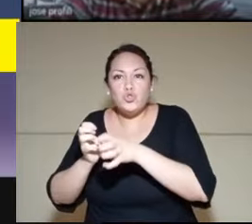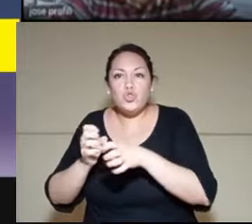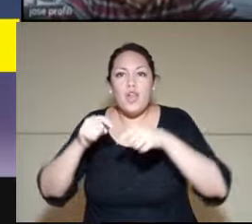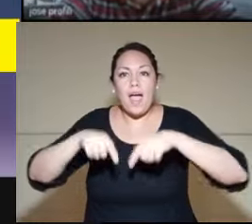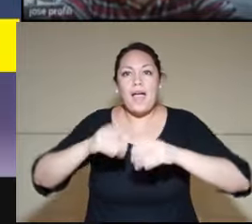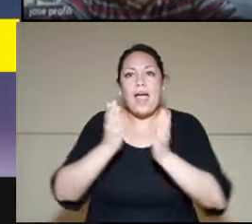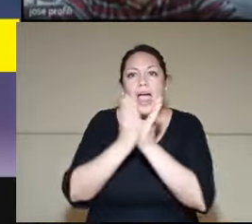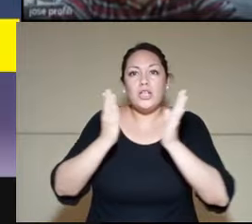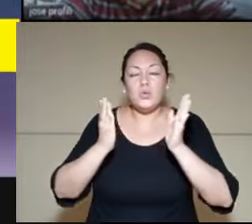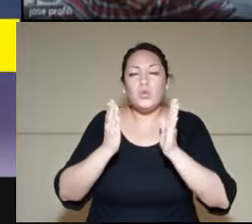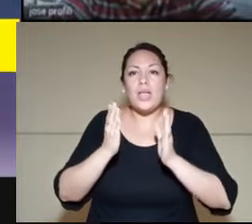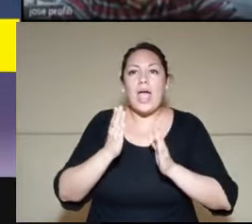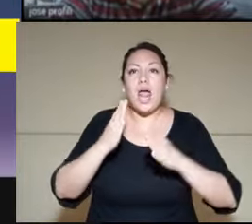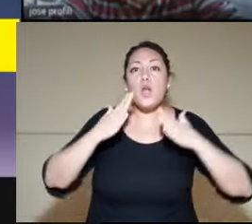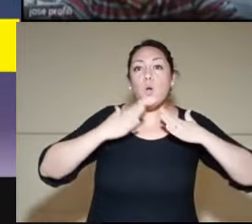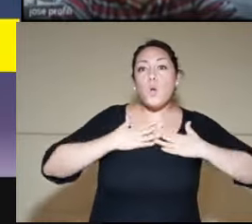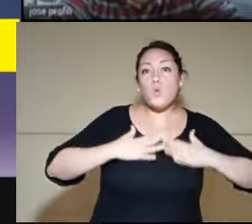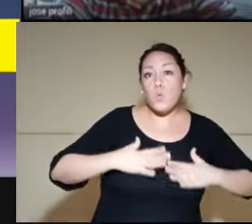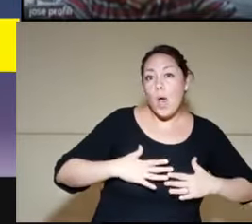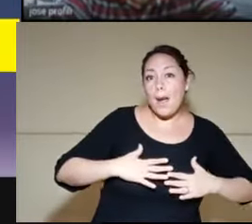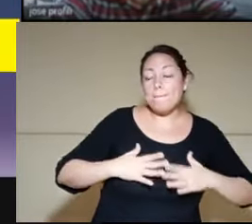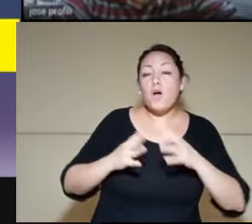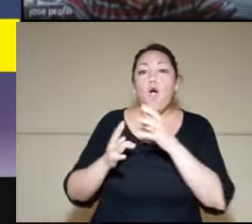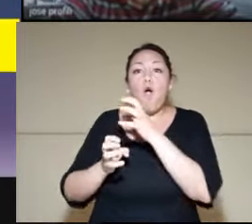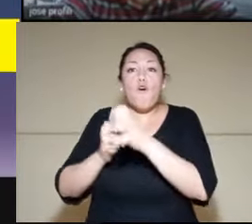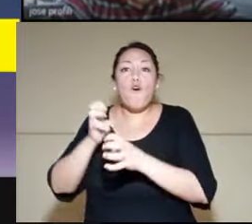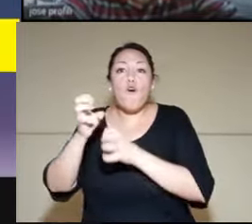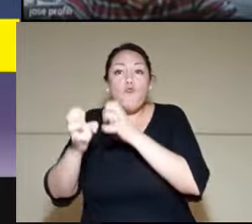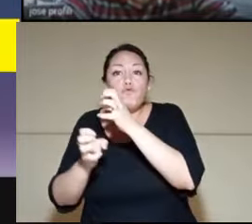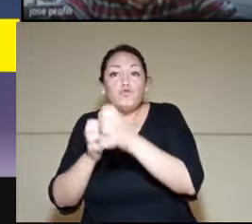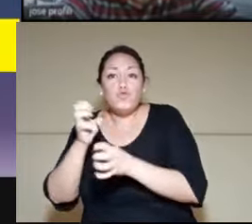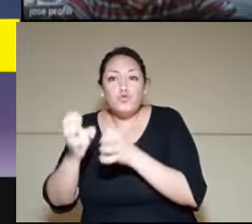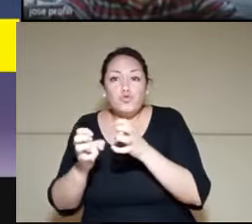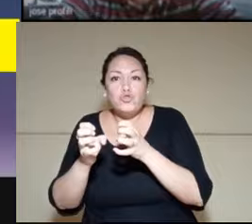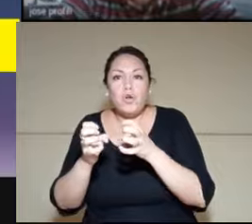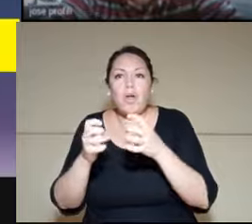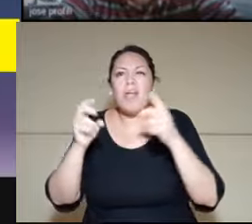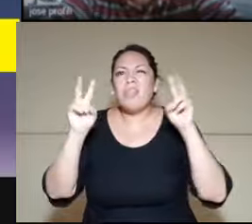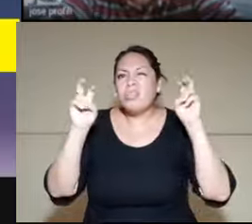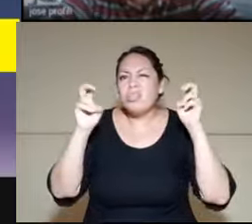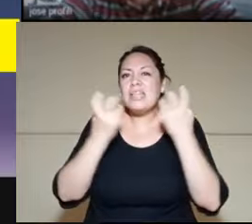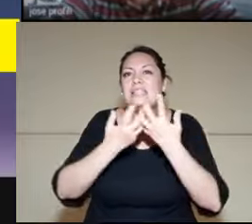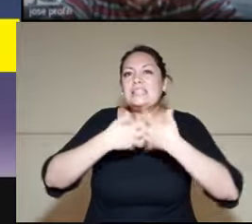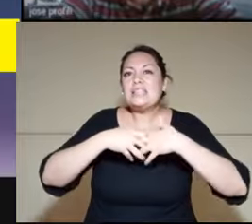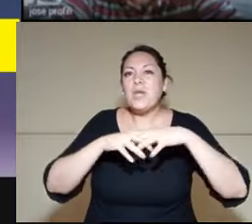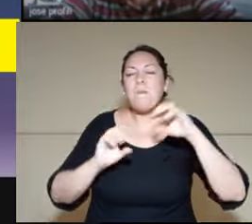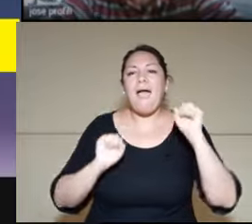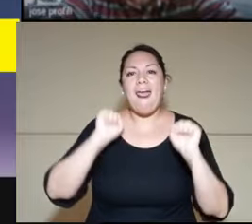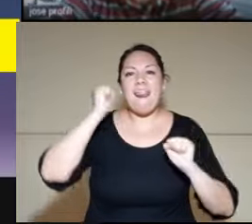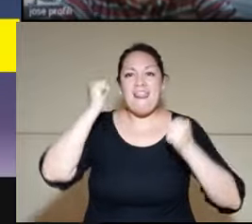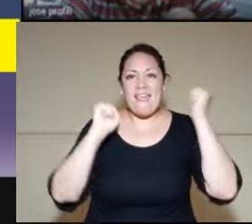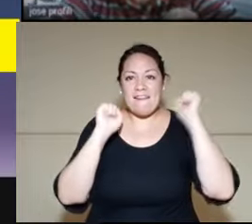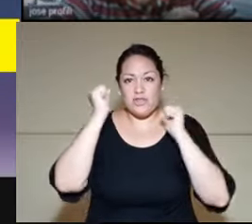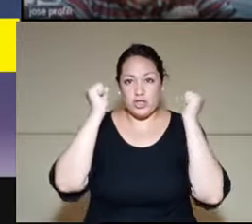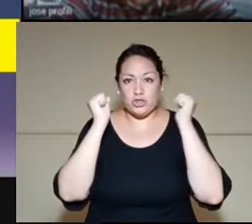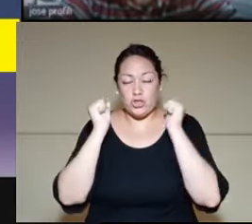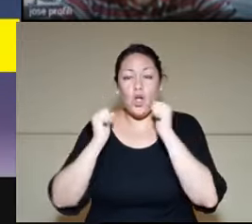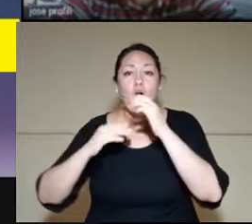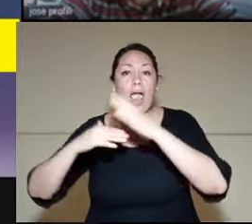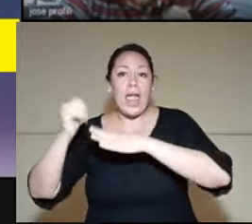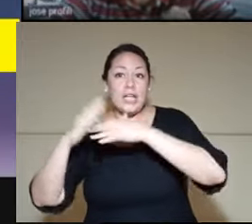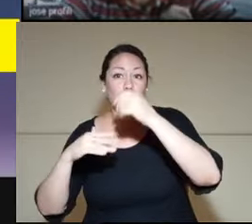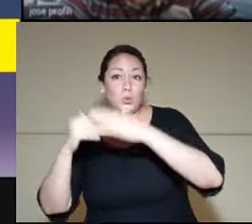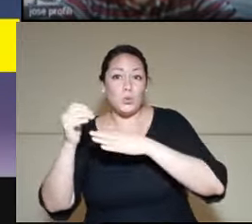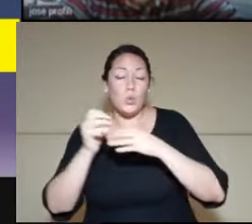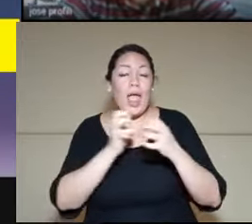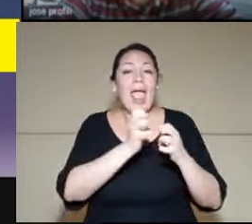estudiar es la anatomía y el funcionamiento de todo lo que es el sistema nervioso. Entonces van a estudiar